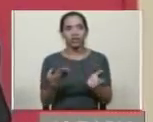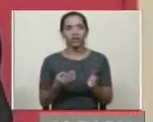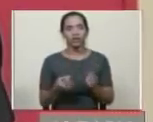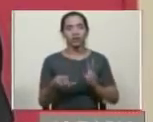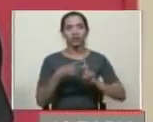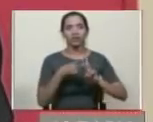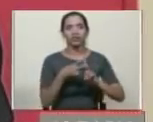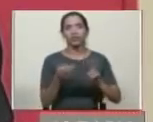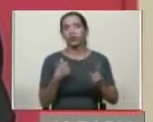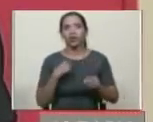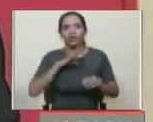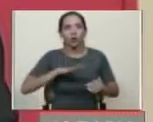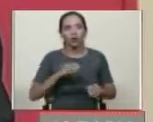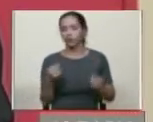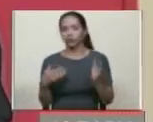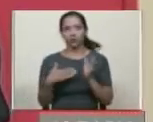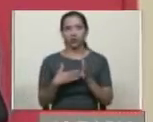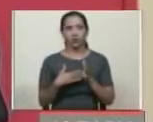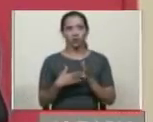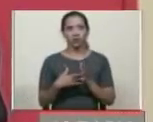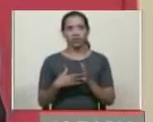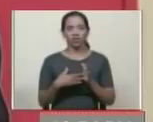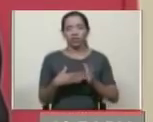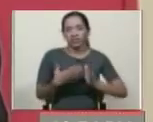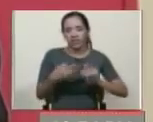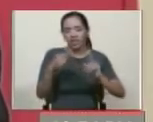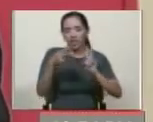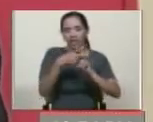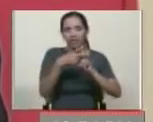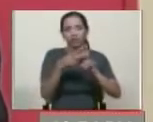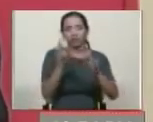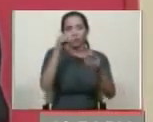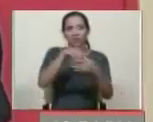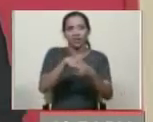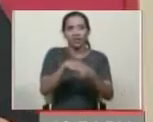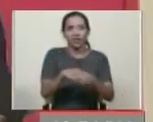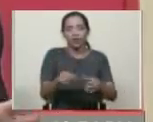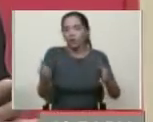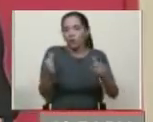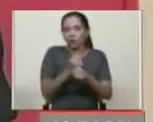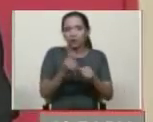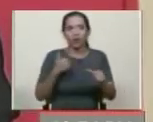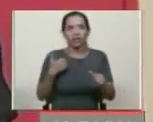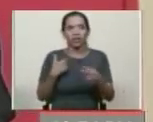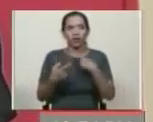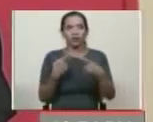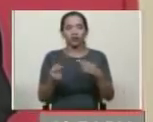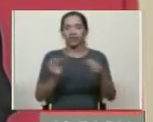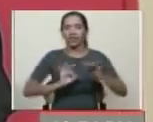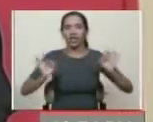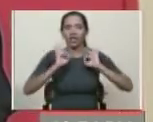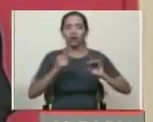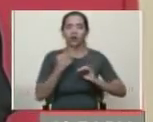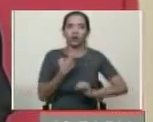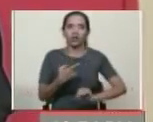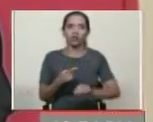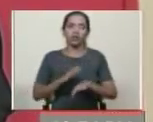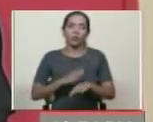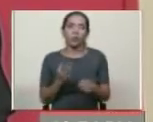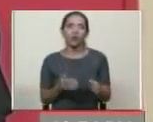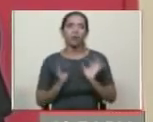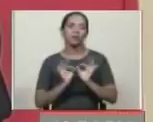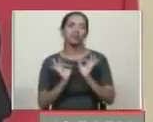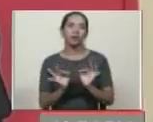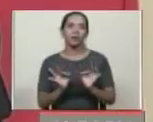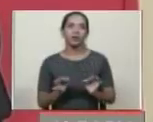estoy, por ejemplo, súper en contra de las etiquetas que cuando te metes allí, entonces encuentras cualquier cosa que no tiene nada que ver con lo que dice. Porque precisamente,